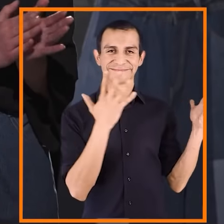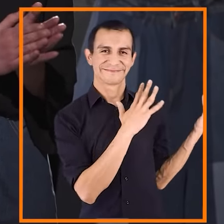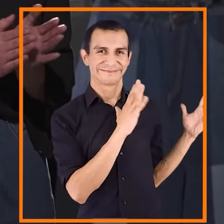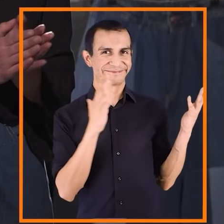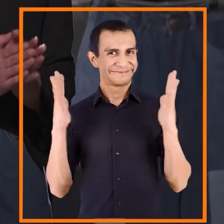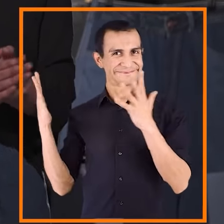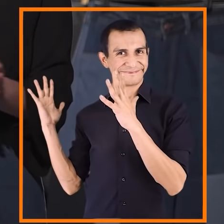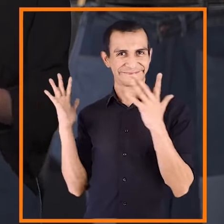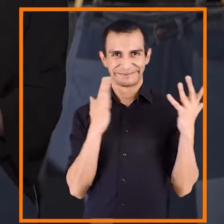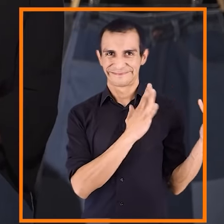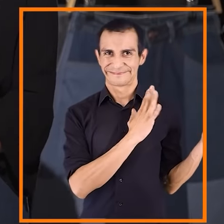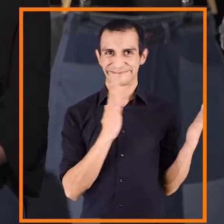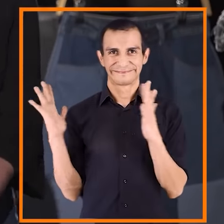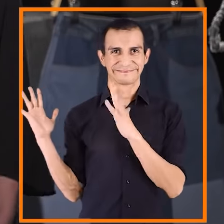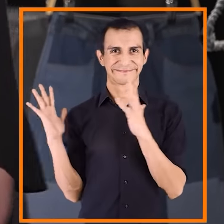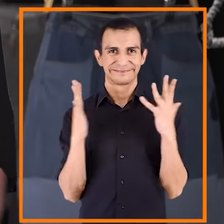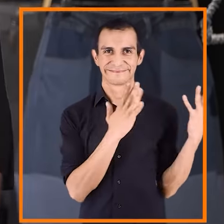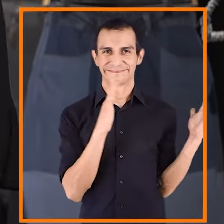rato más.